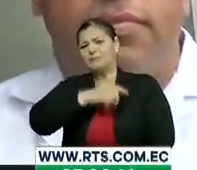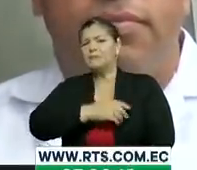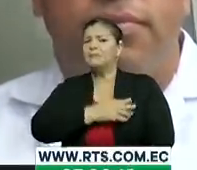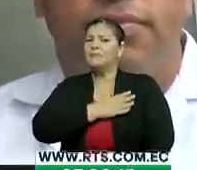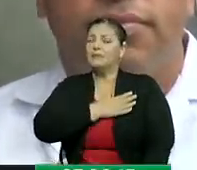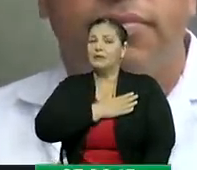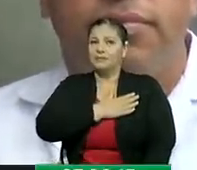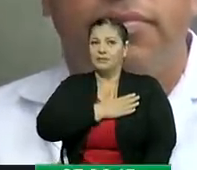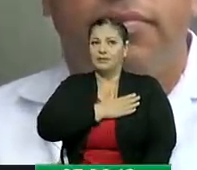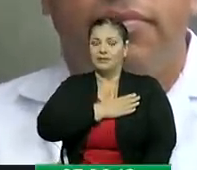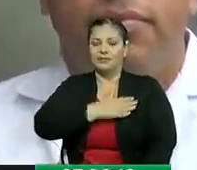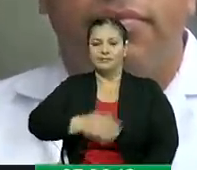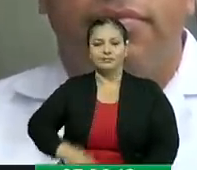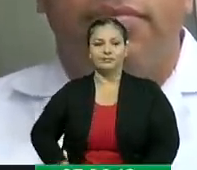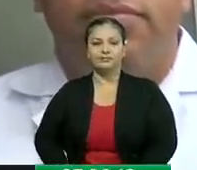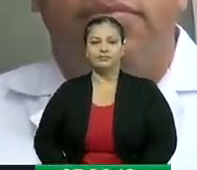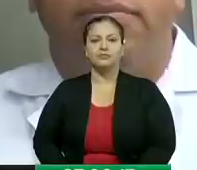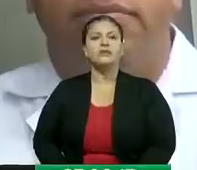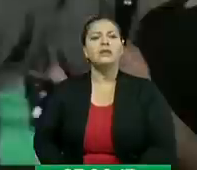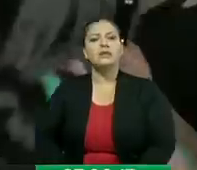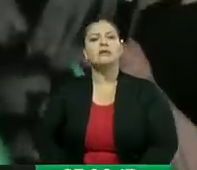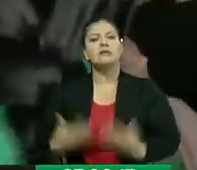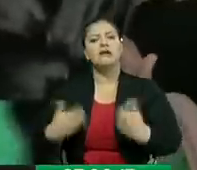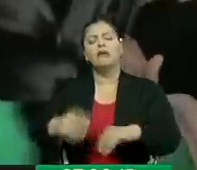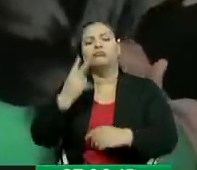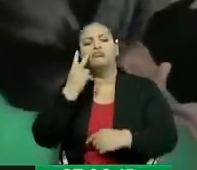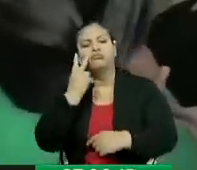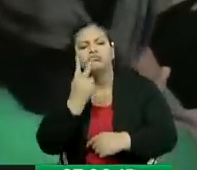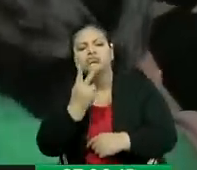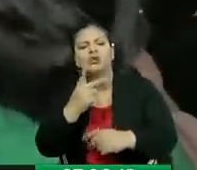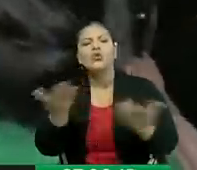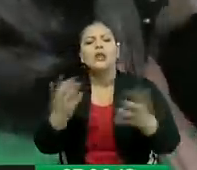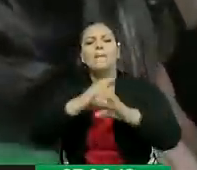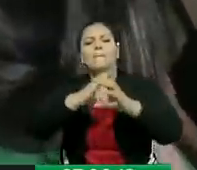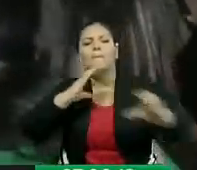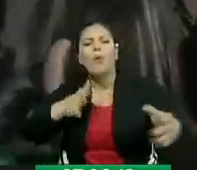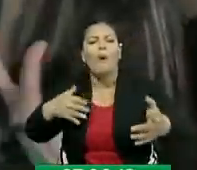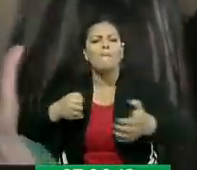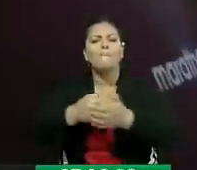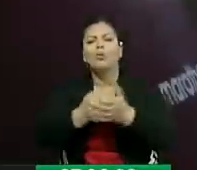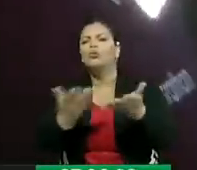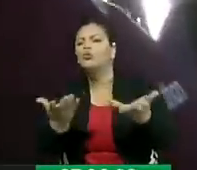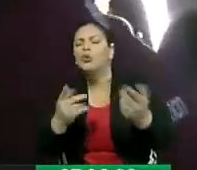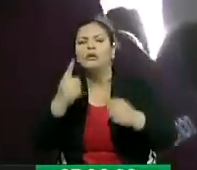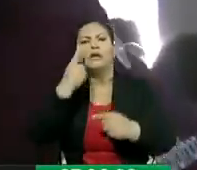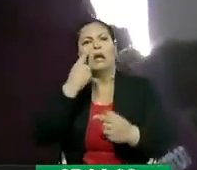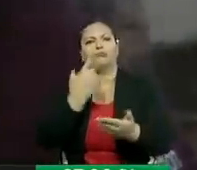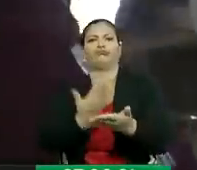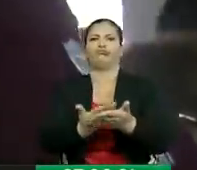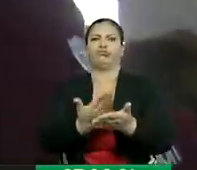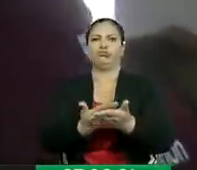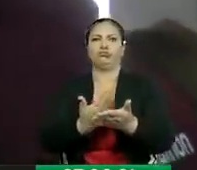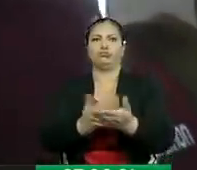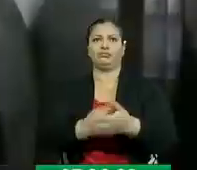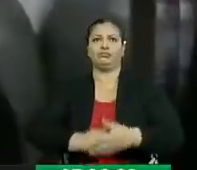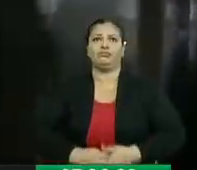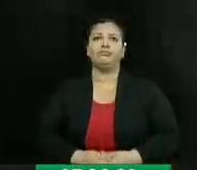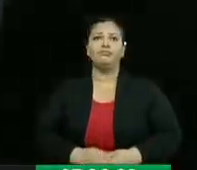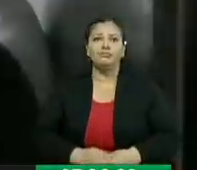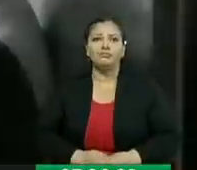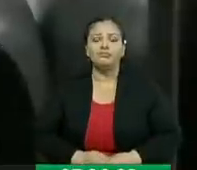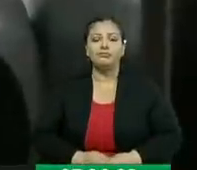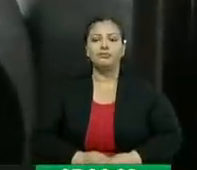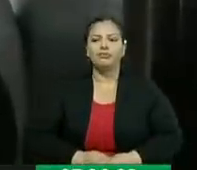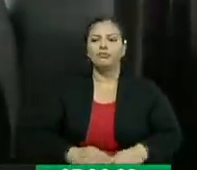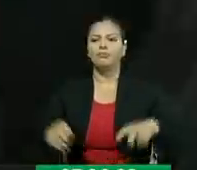He visto el lugar donde fue el accidente. La autoridad, consternada por lo suscitado con los 42 hinchas del Barcelona, tuvo que constatar